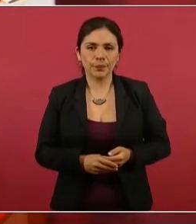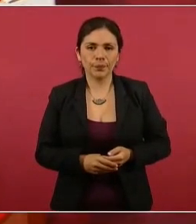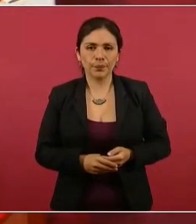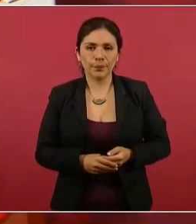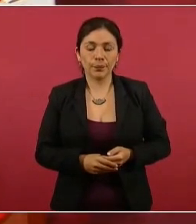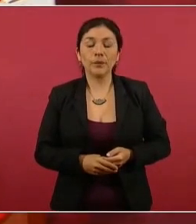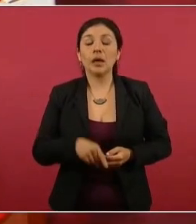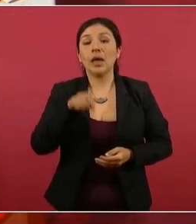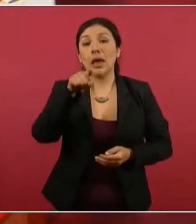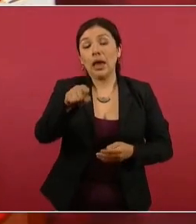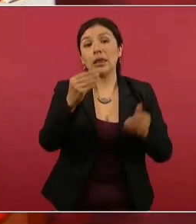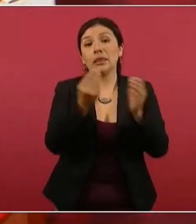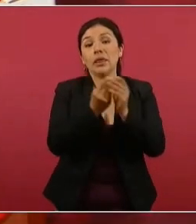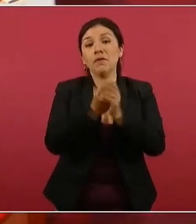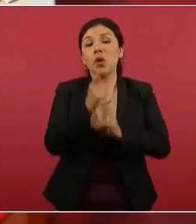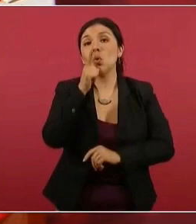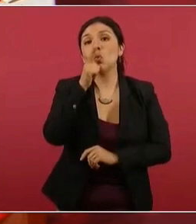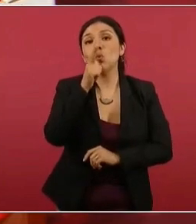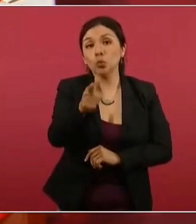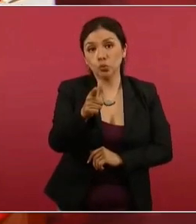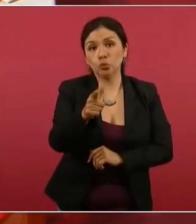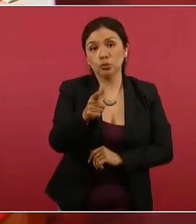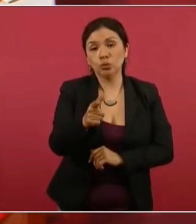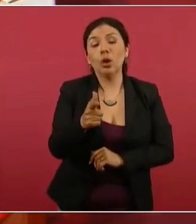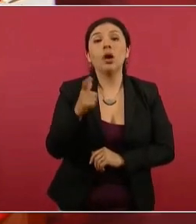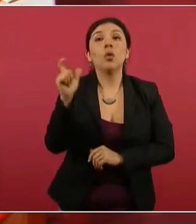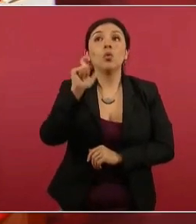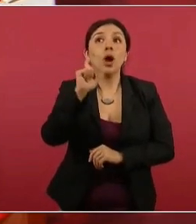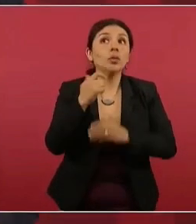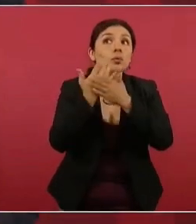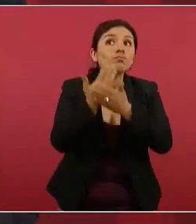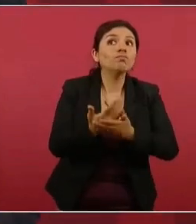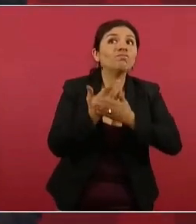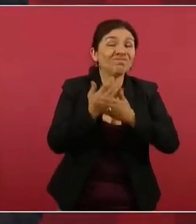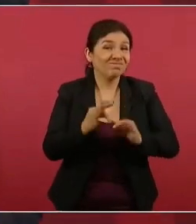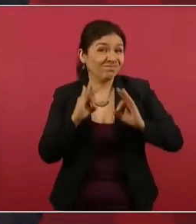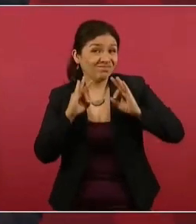la luz, para esperar un mejor momento,